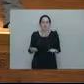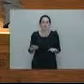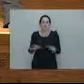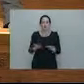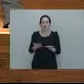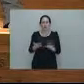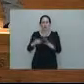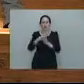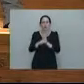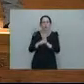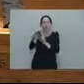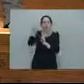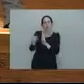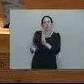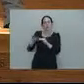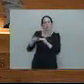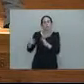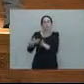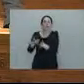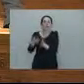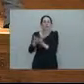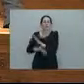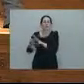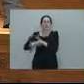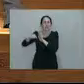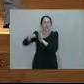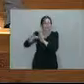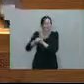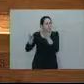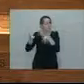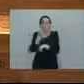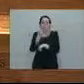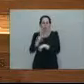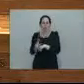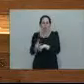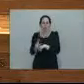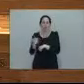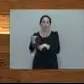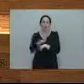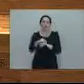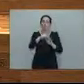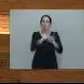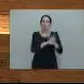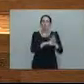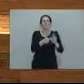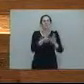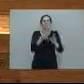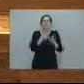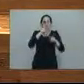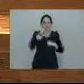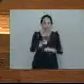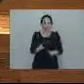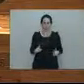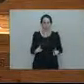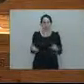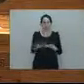esa condición de consumidor vulnerable, ni tampoco establece en qué consistirán dichas medidas, todo lo cual se deriva a